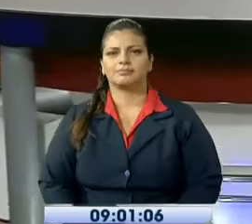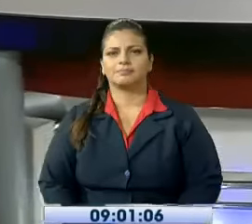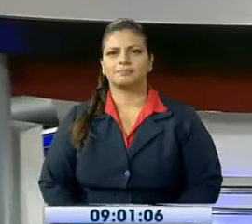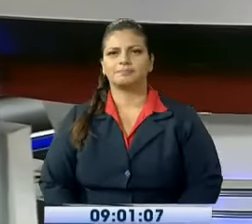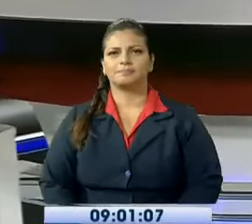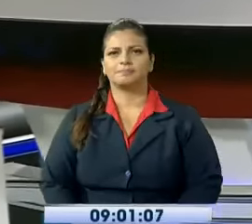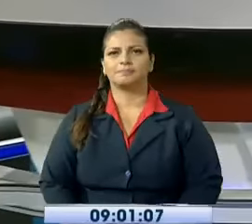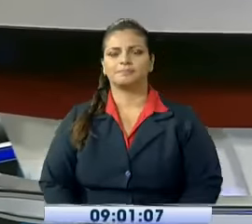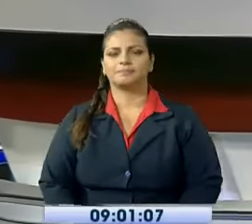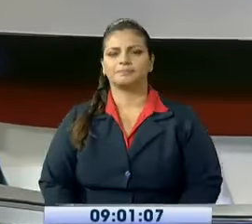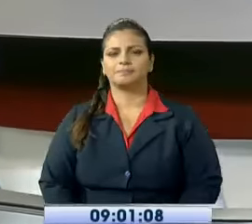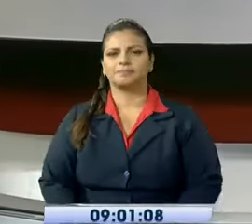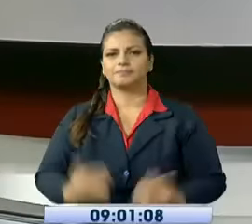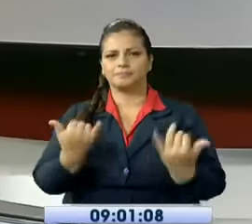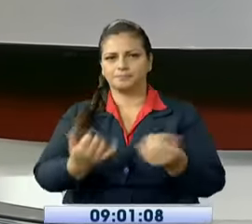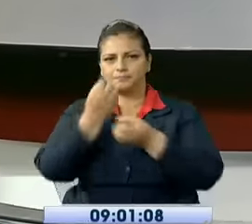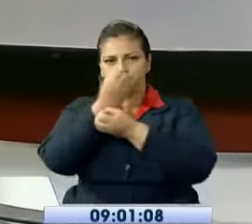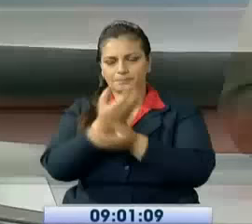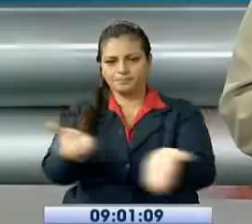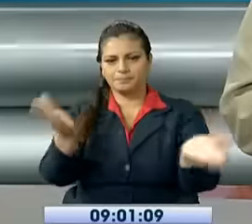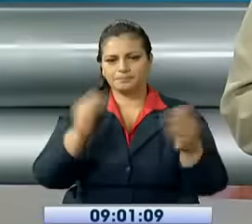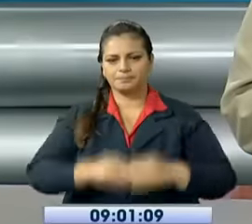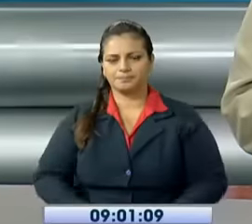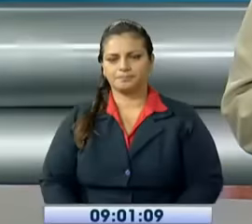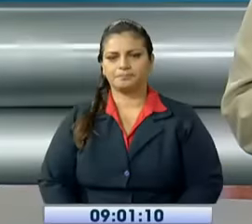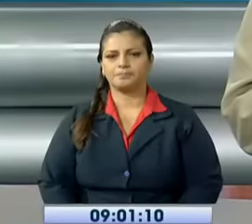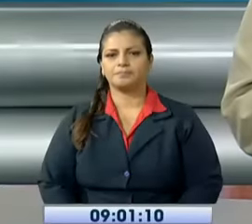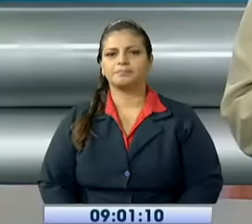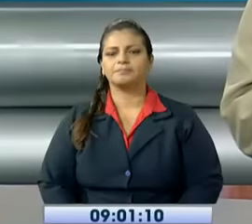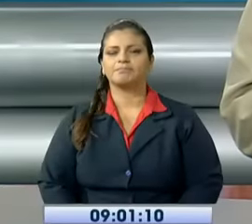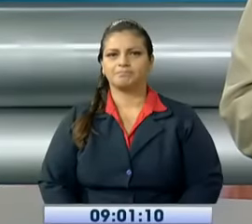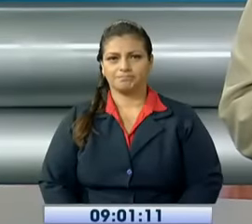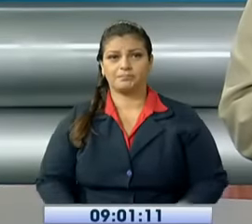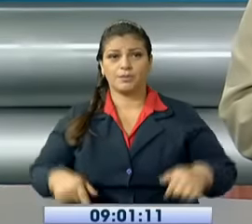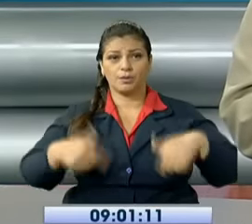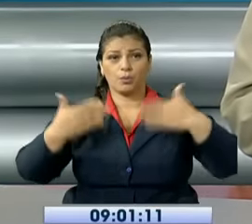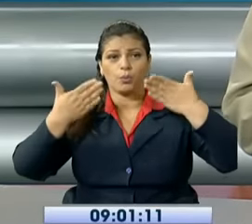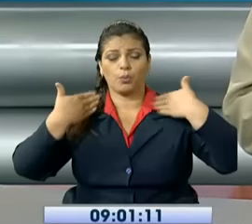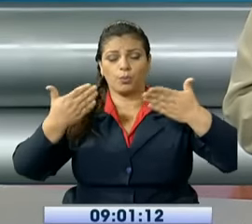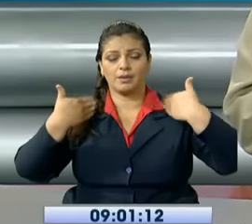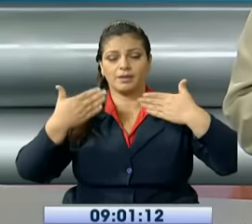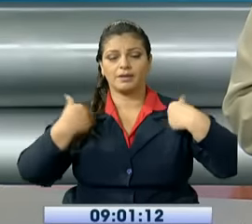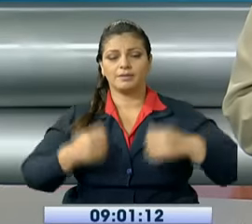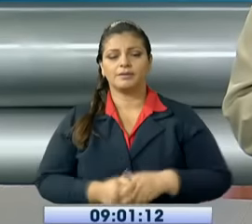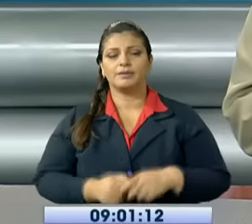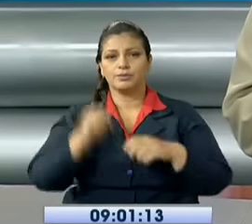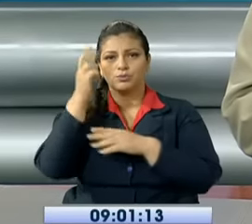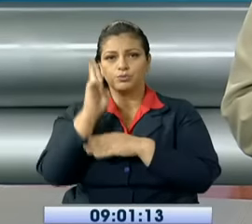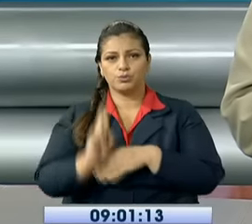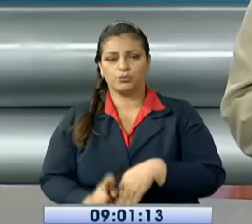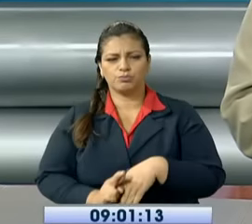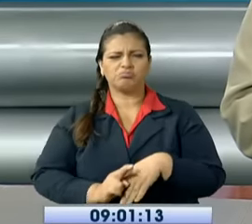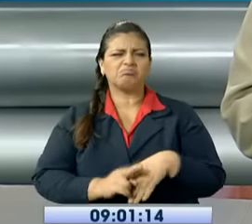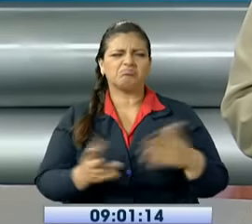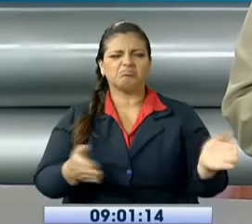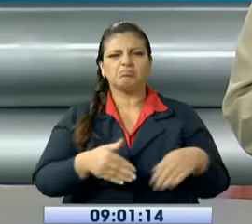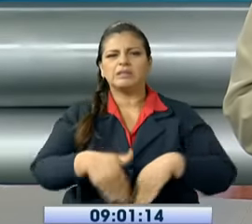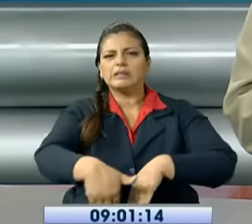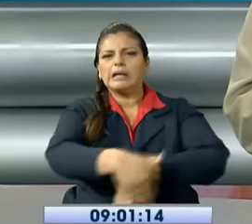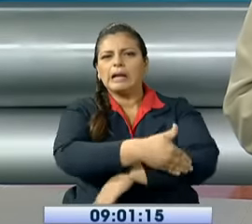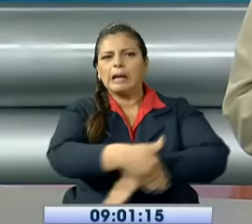Bien, ahora les informamos que un hombre fue asesinado a tiros mientras conversaba con una mujer en un callejón oscuro ubicado al sur de Guayaquil. La fémina